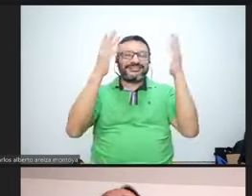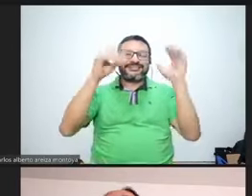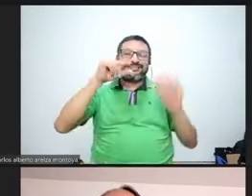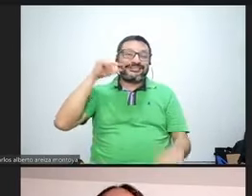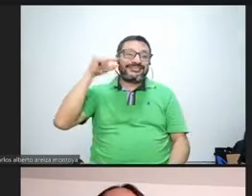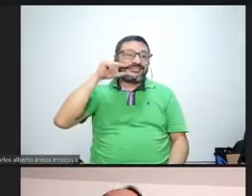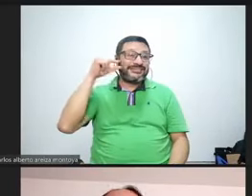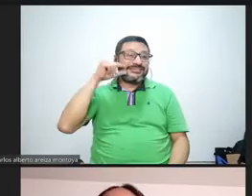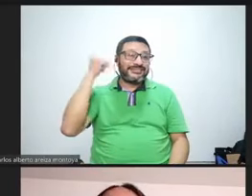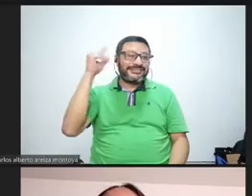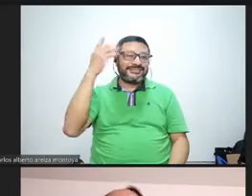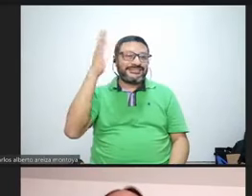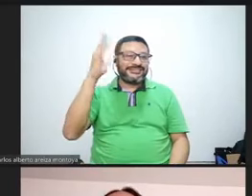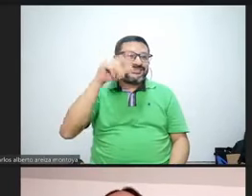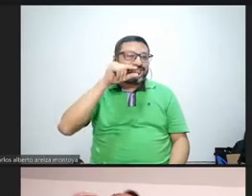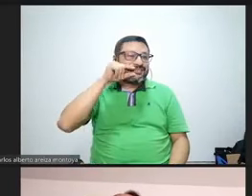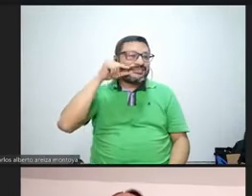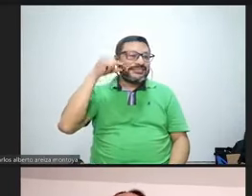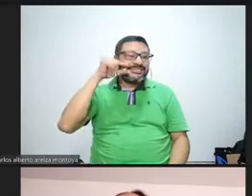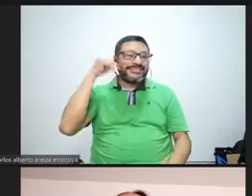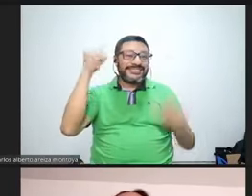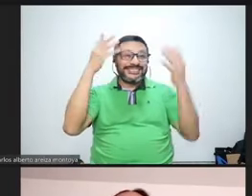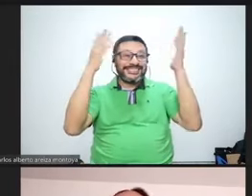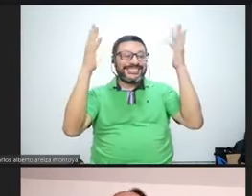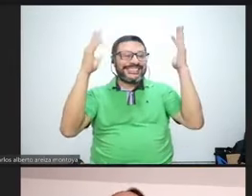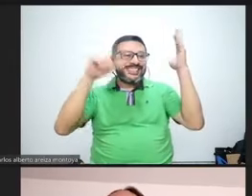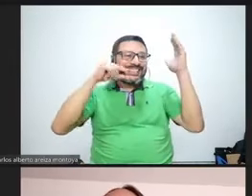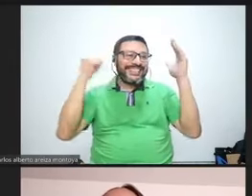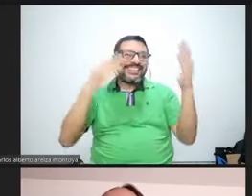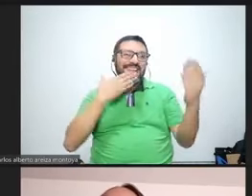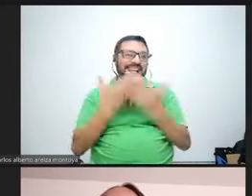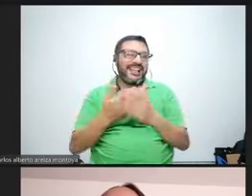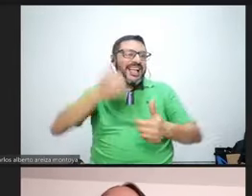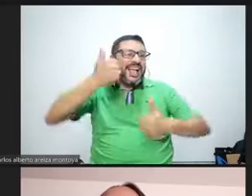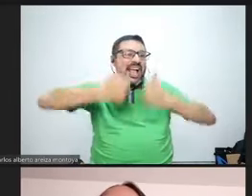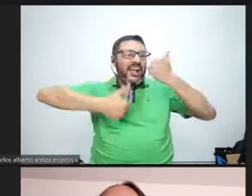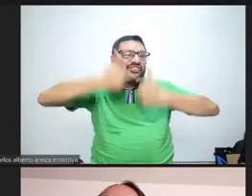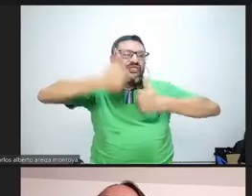Tu novio, tu pareja, es fisioterapeuta. Entonces,